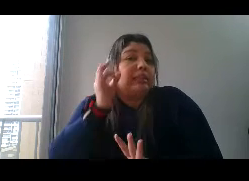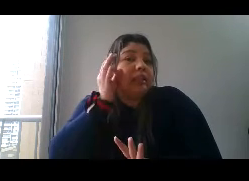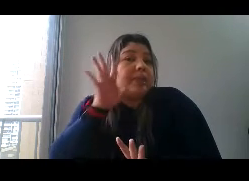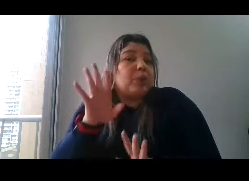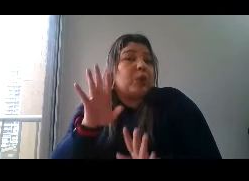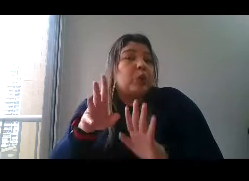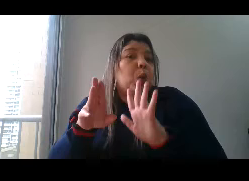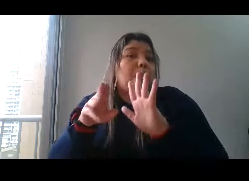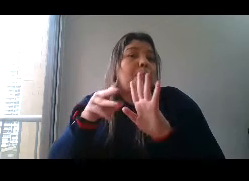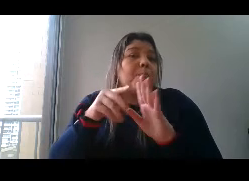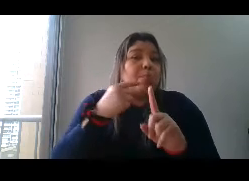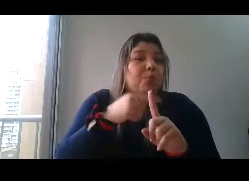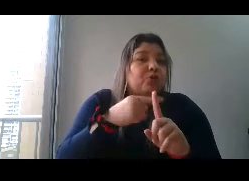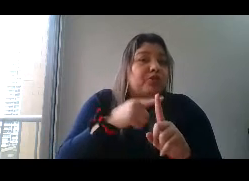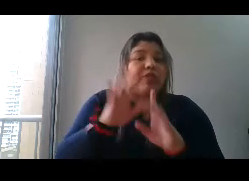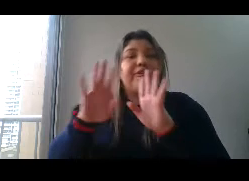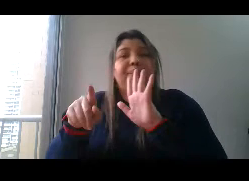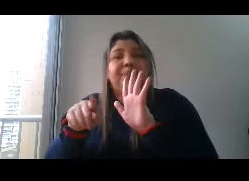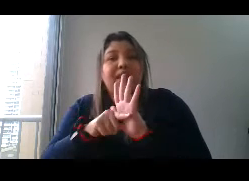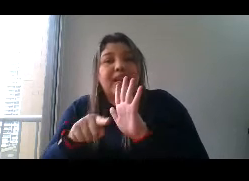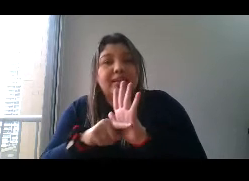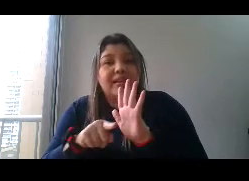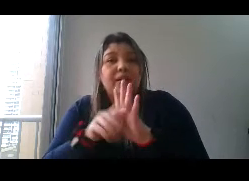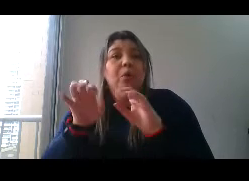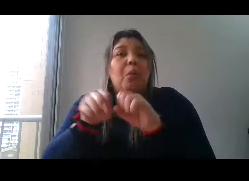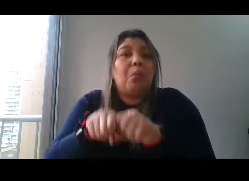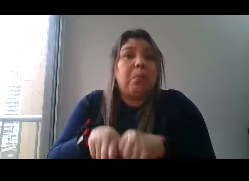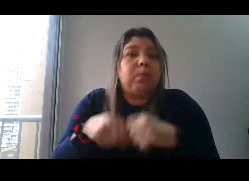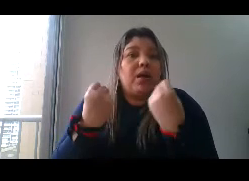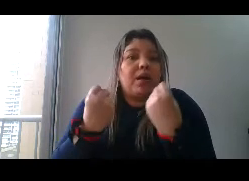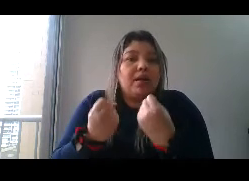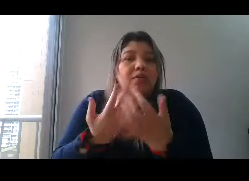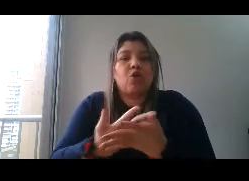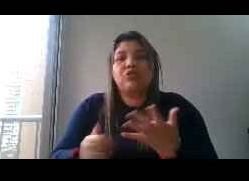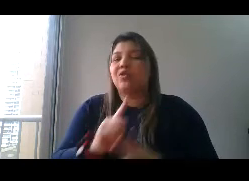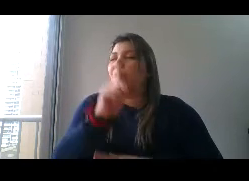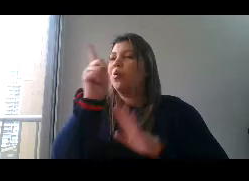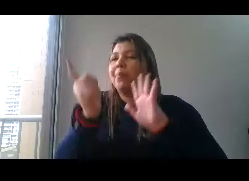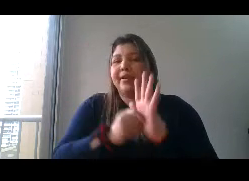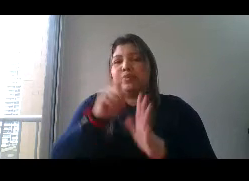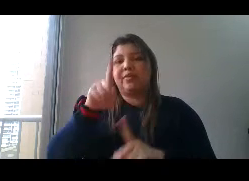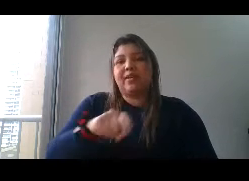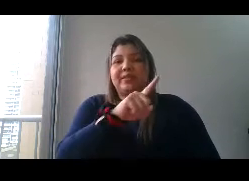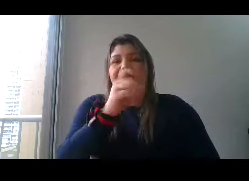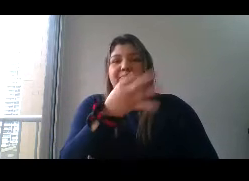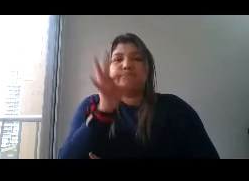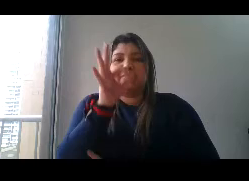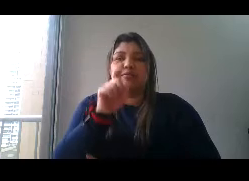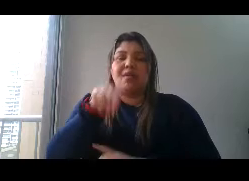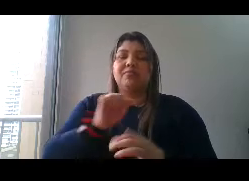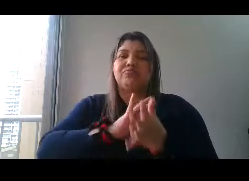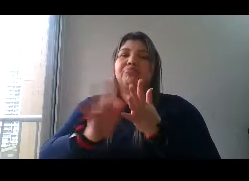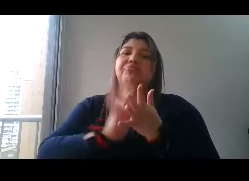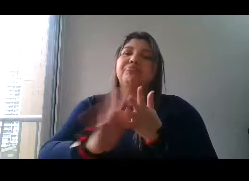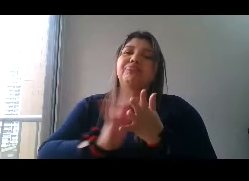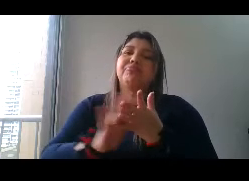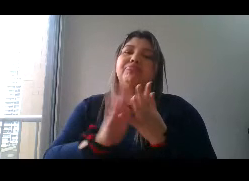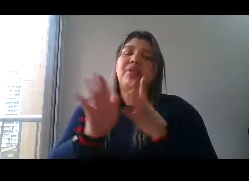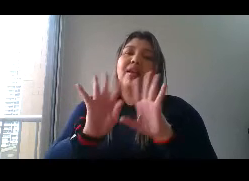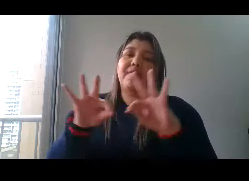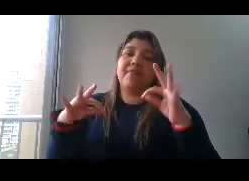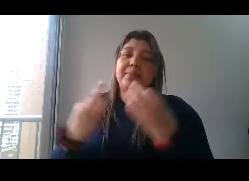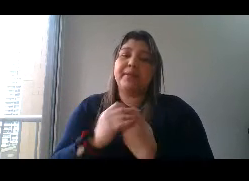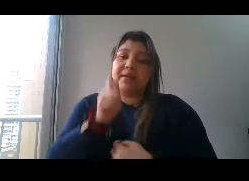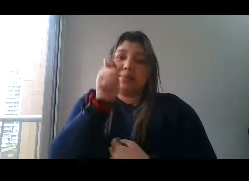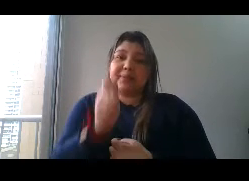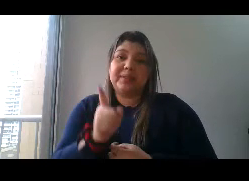la probabilidad de que se produzca un daño, porque es importante que se mantenga eso enfocado en el usuario,